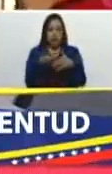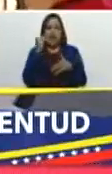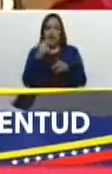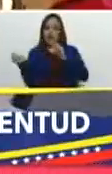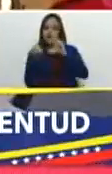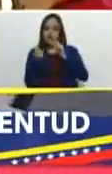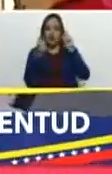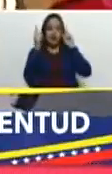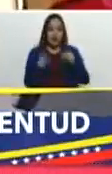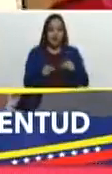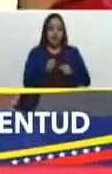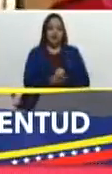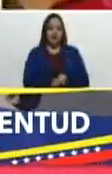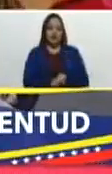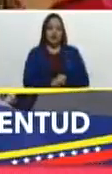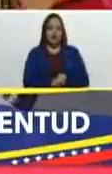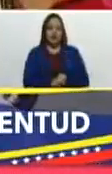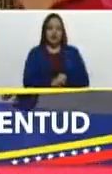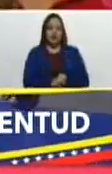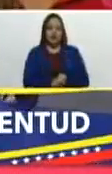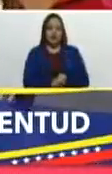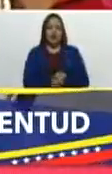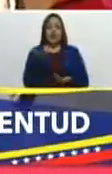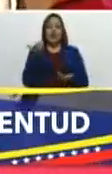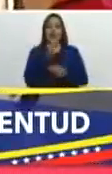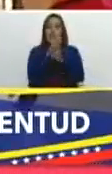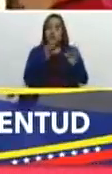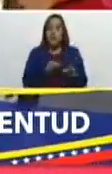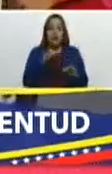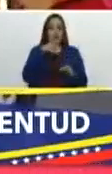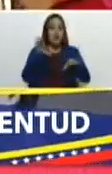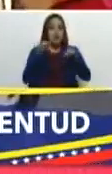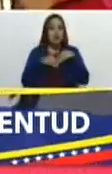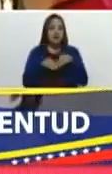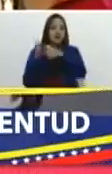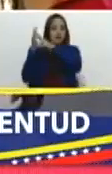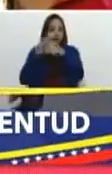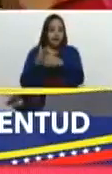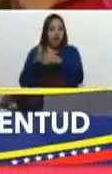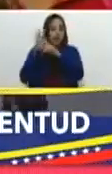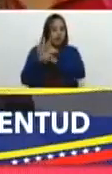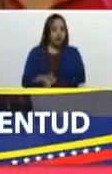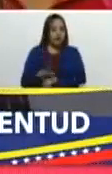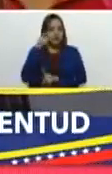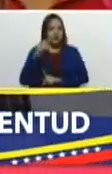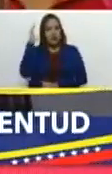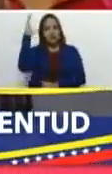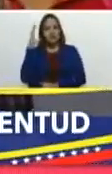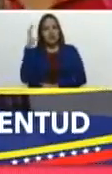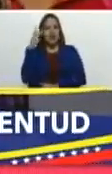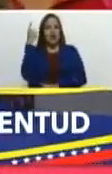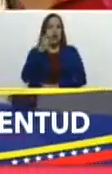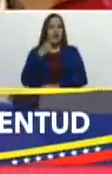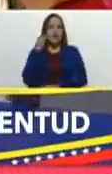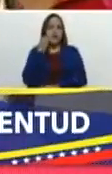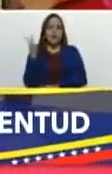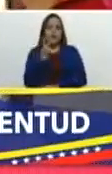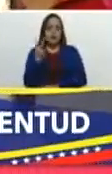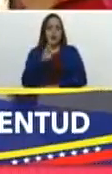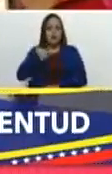también del carácter antiimperialista y de esa capacidad que tenemos los jóvenes venezolanos de reinventarnos.